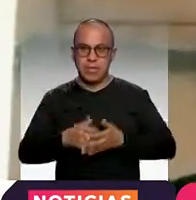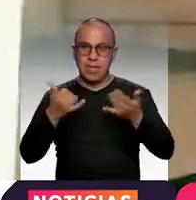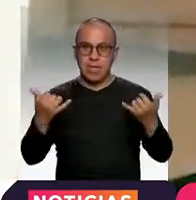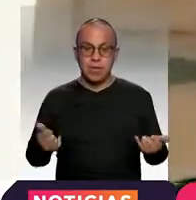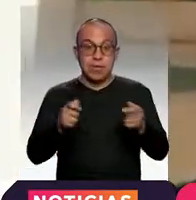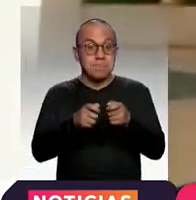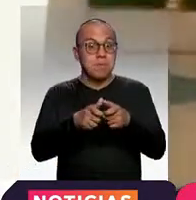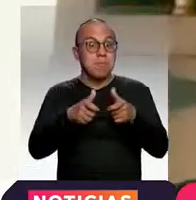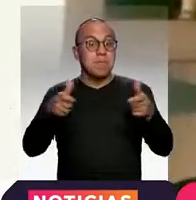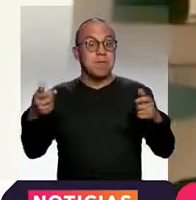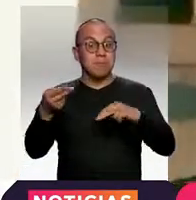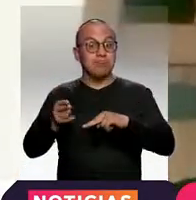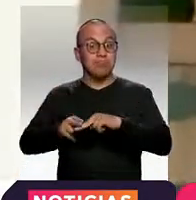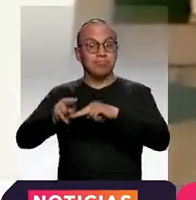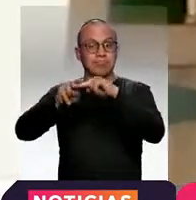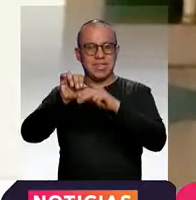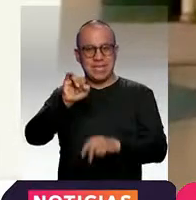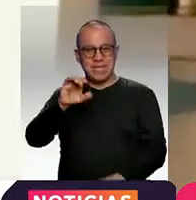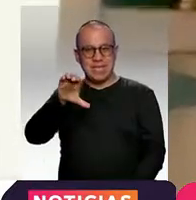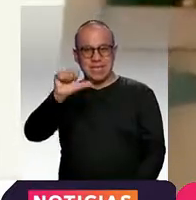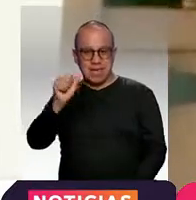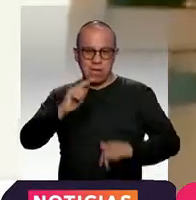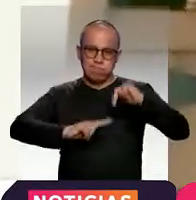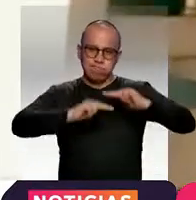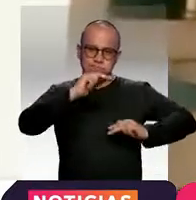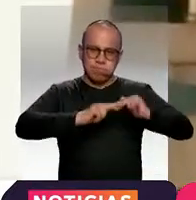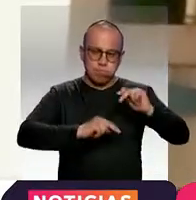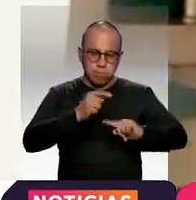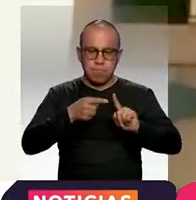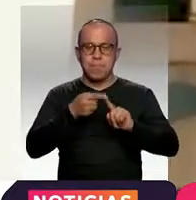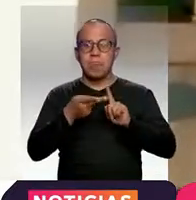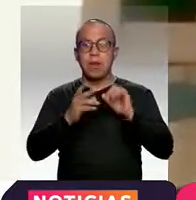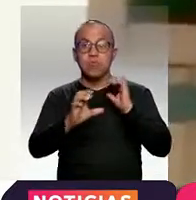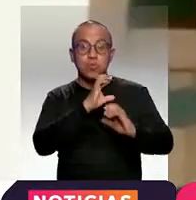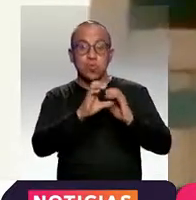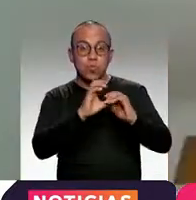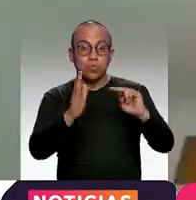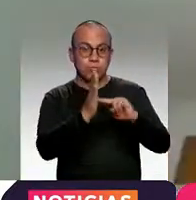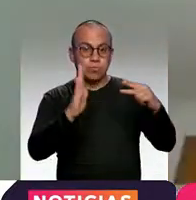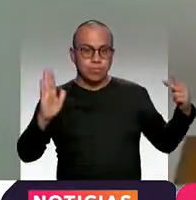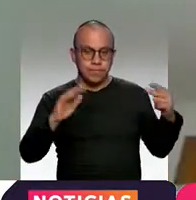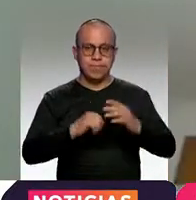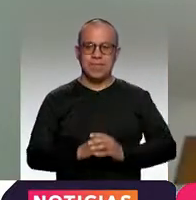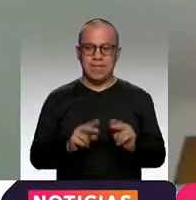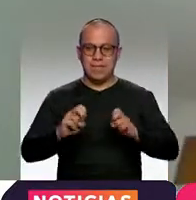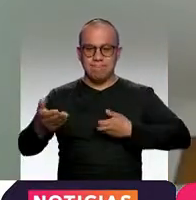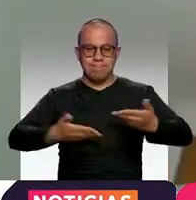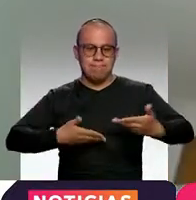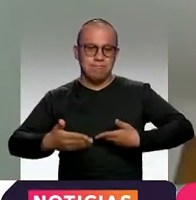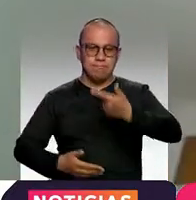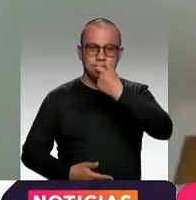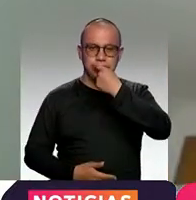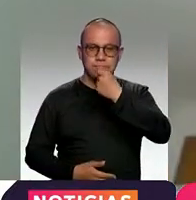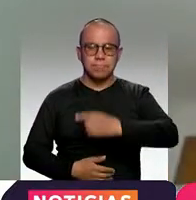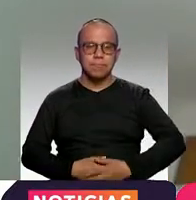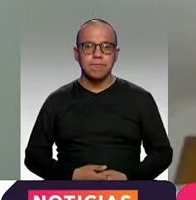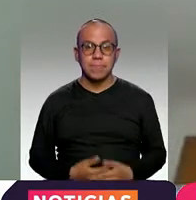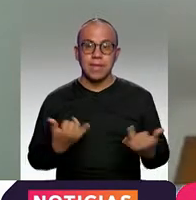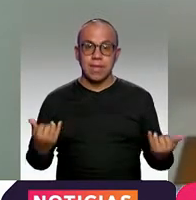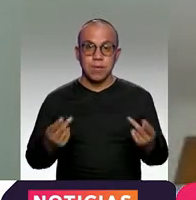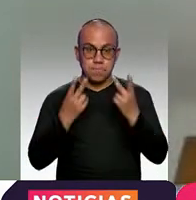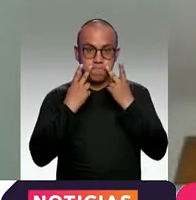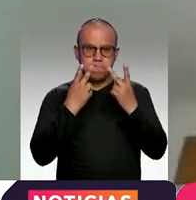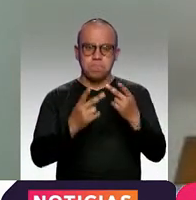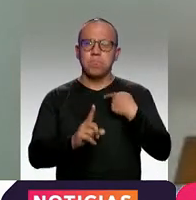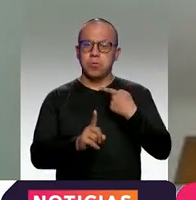le incrementara la tarifa del ICA a las constructoras, a las telecomunicaciones, a las farmacias. También el Consejo le dio el visto bueno